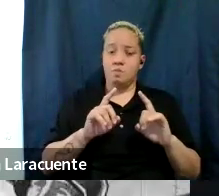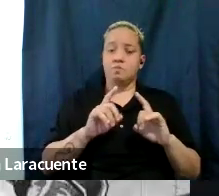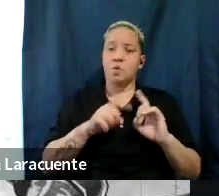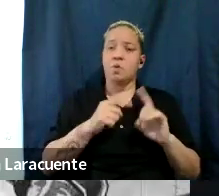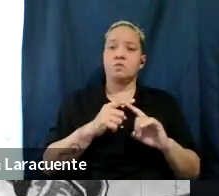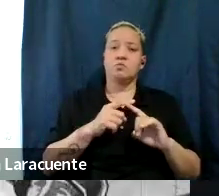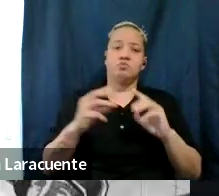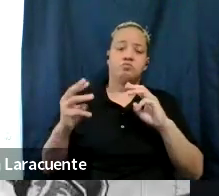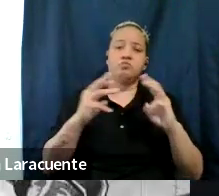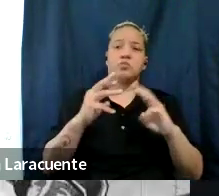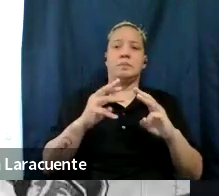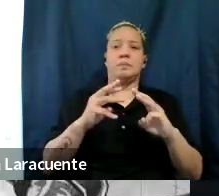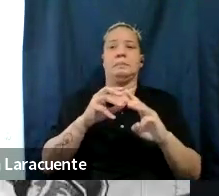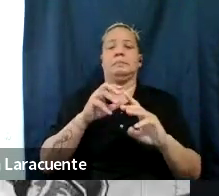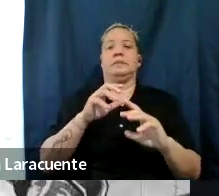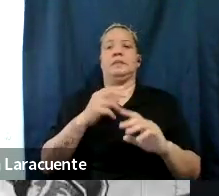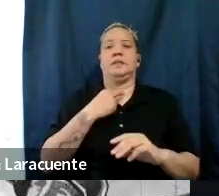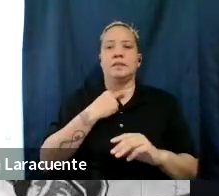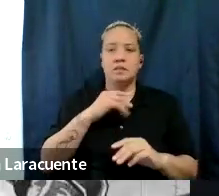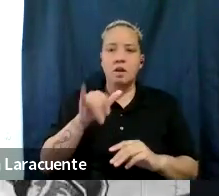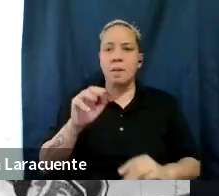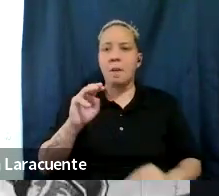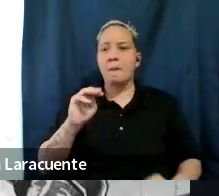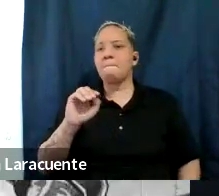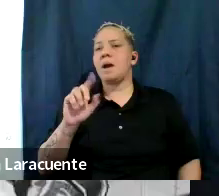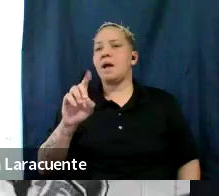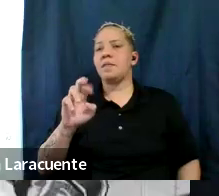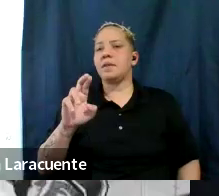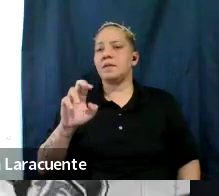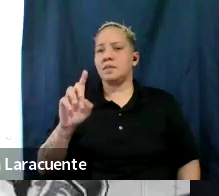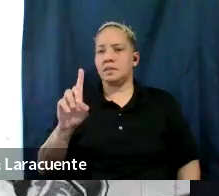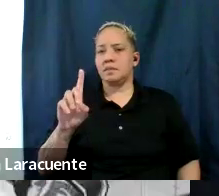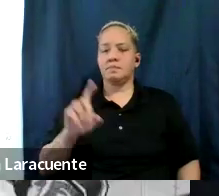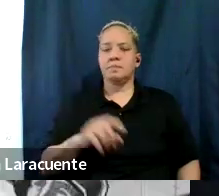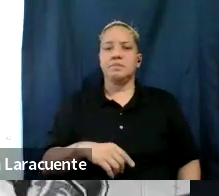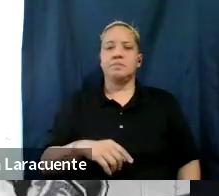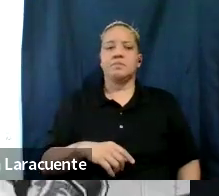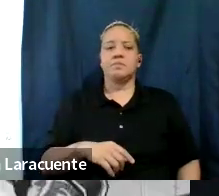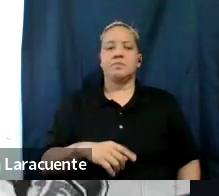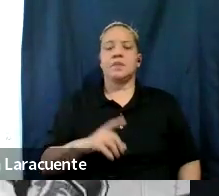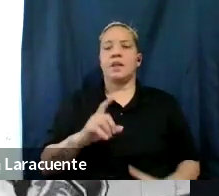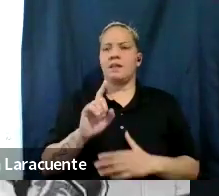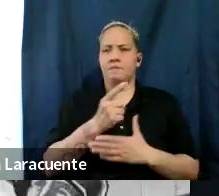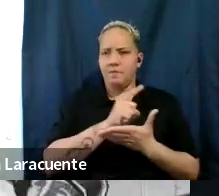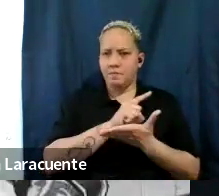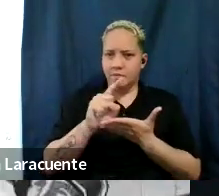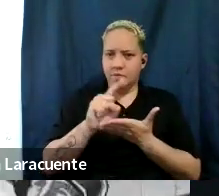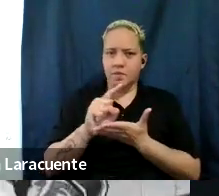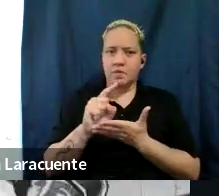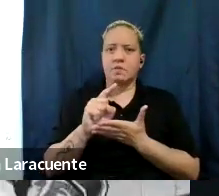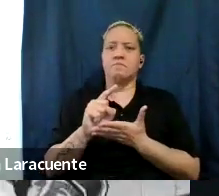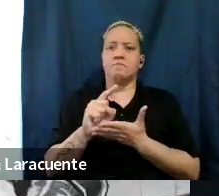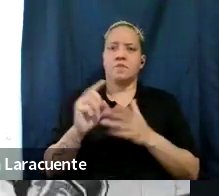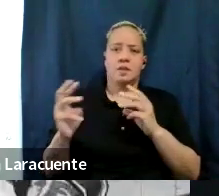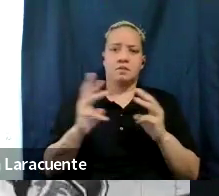coge en Madrid. En la retaguardia, en las primeras semanas de la guerra, y estas